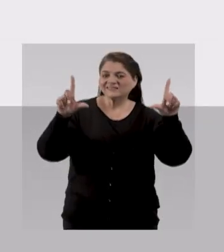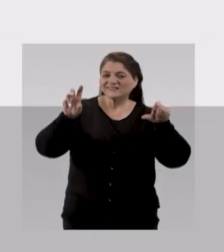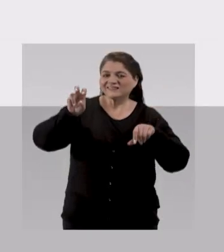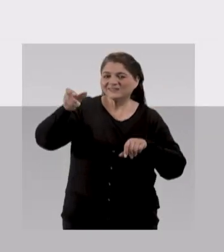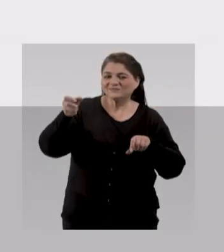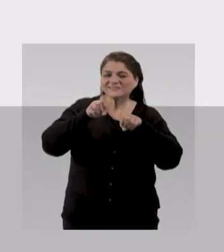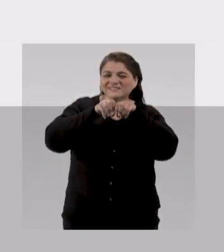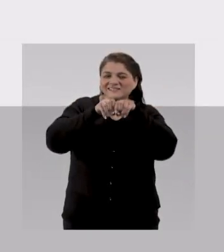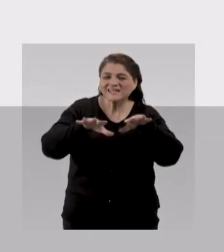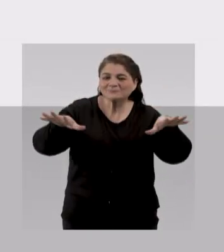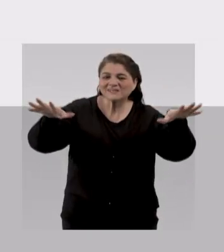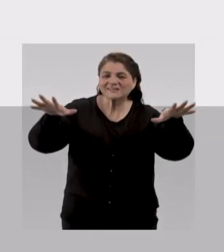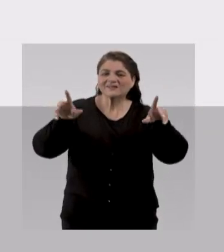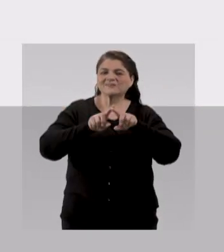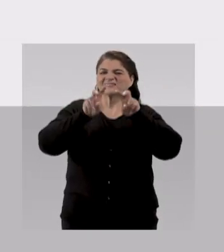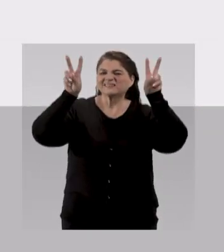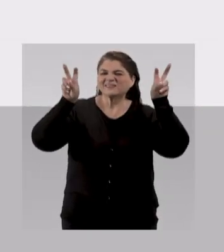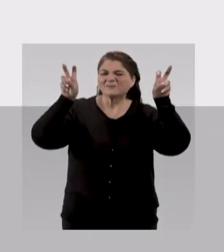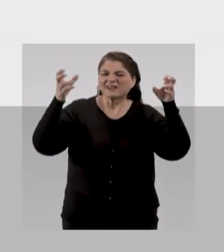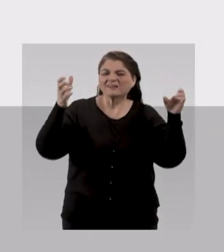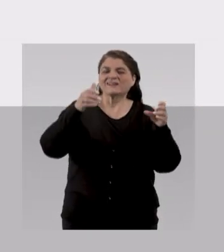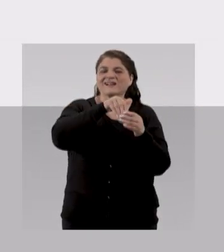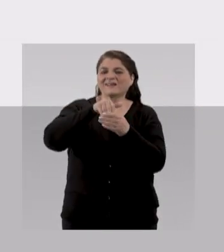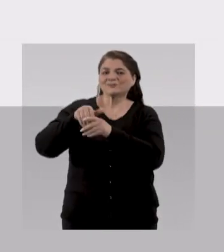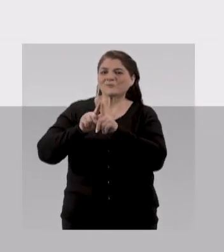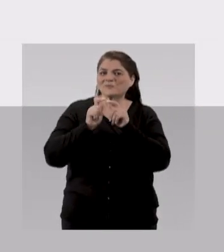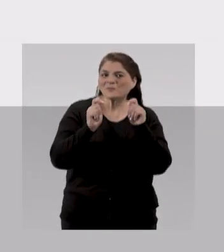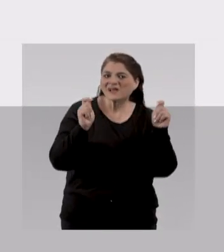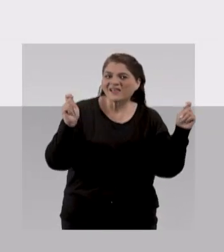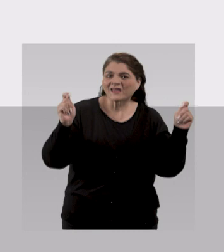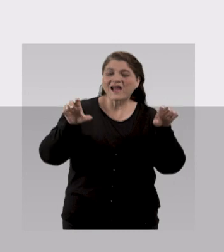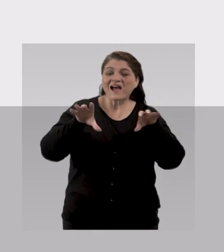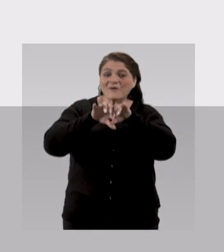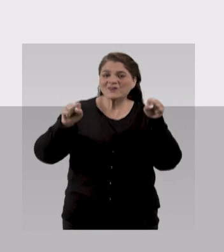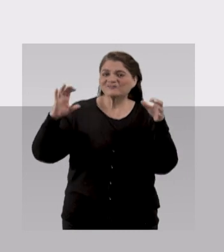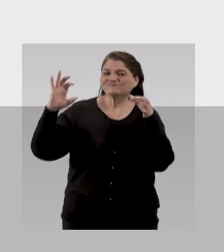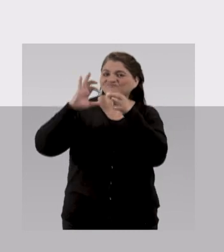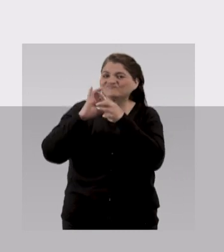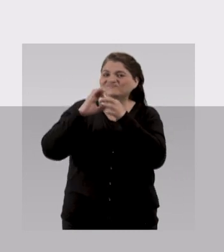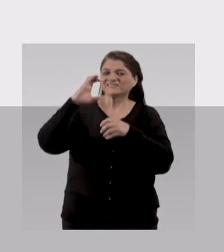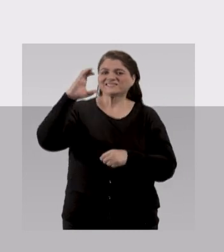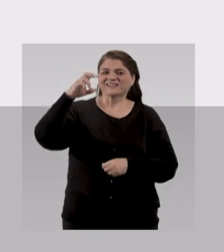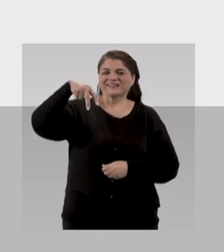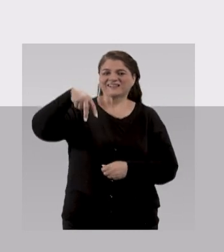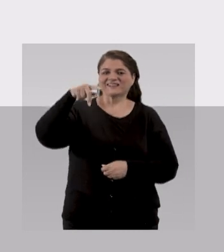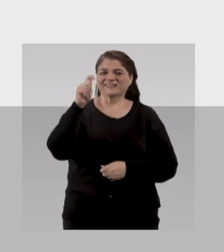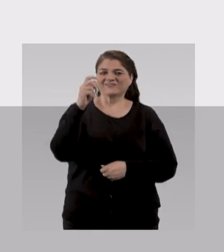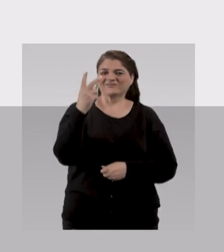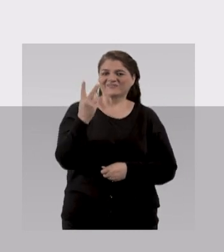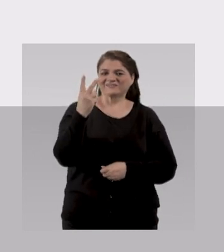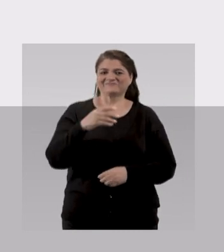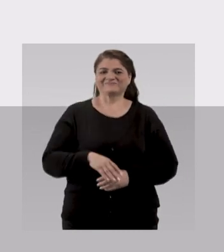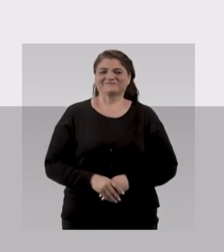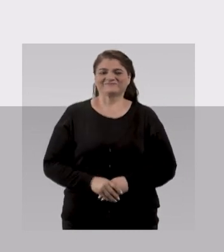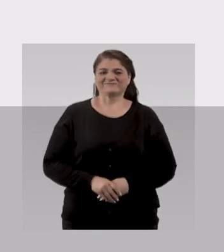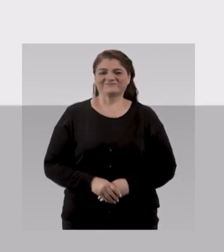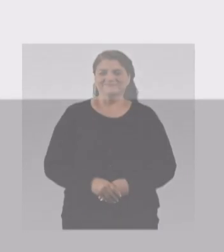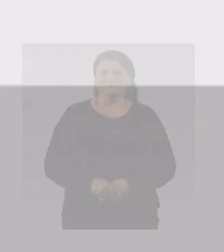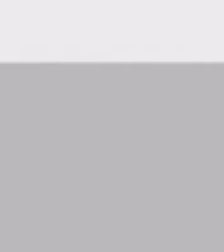Los canales de televisión han transmitido la franja electoral acordada por el Consejo Nacional de Televisión.